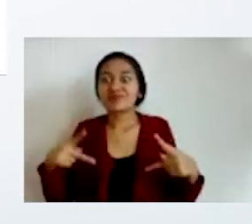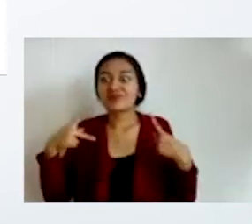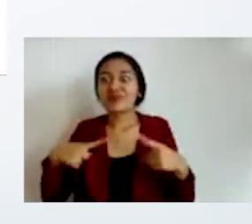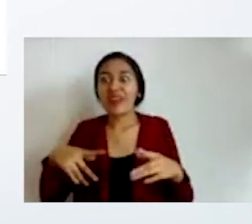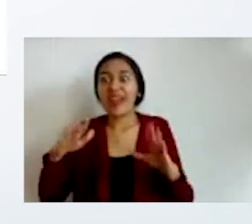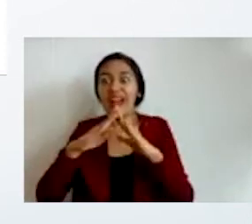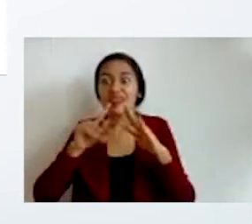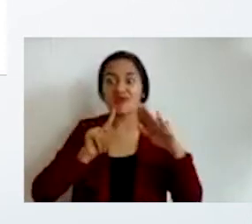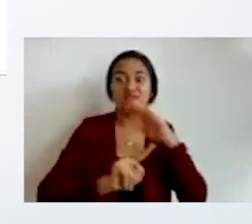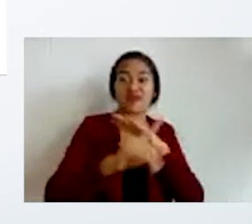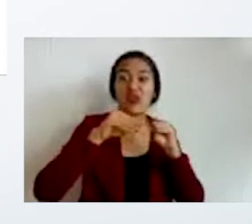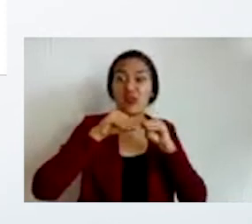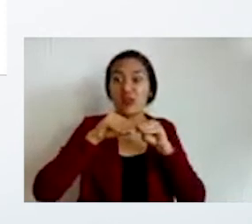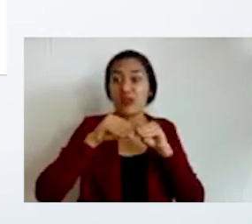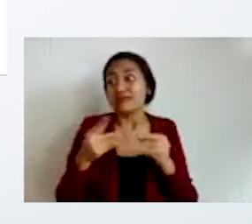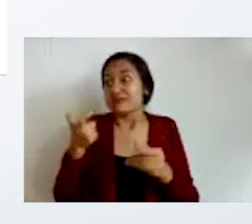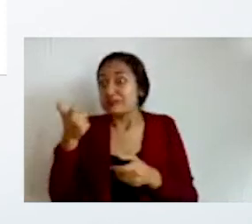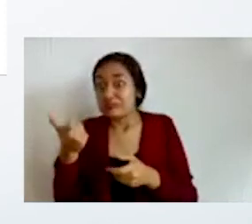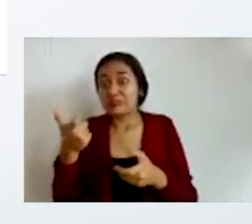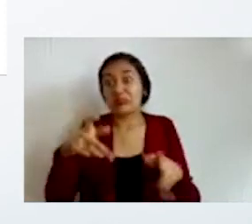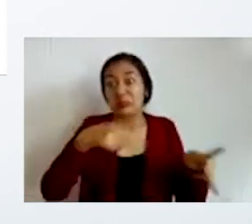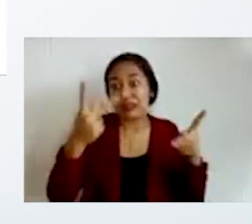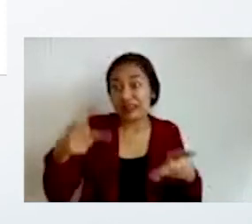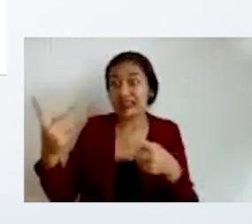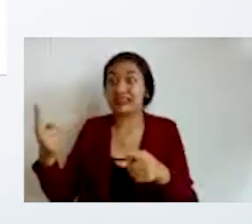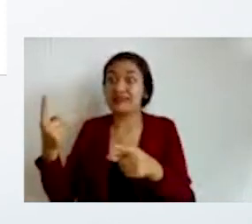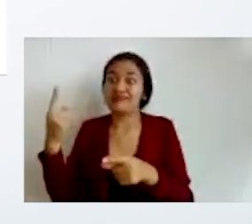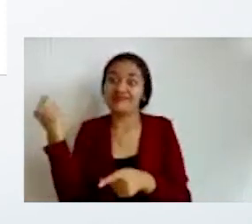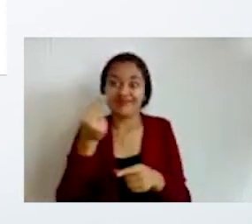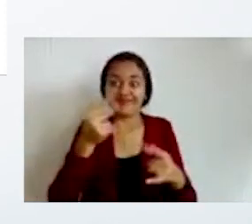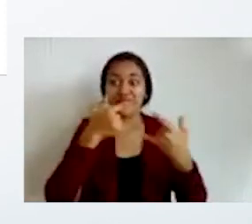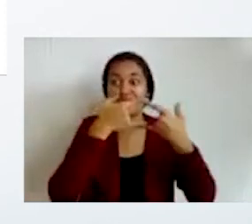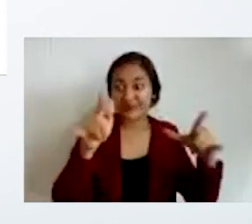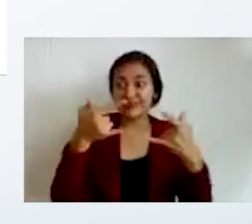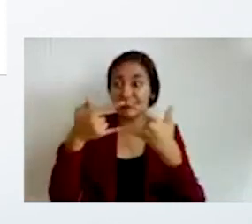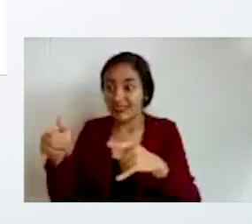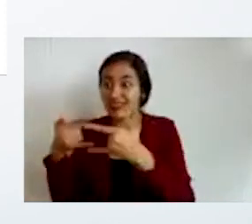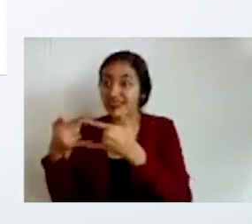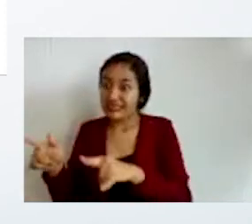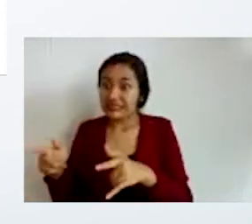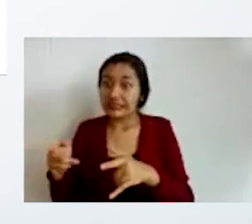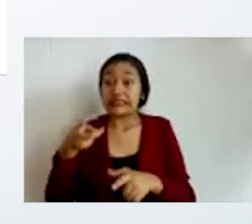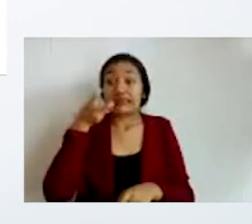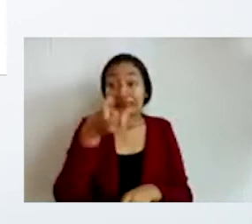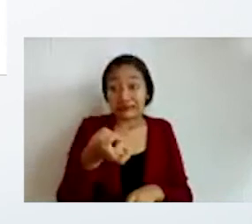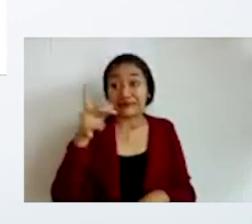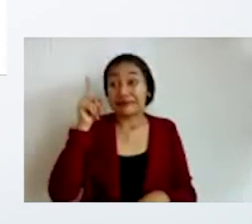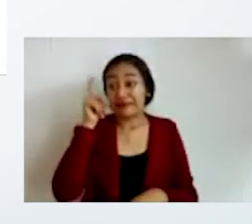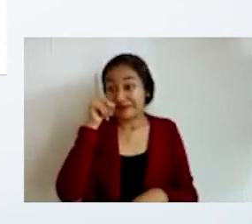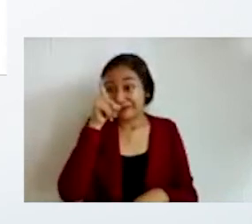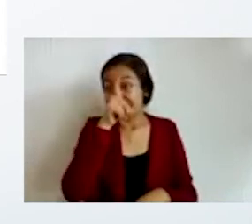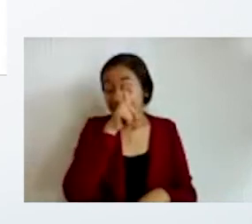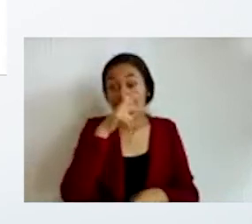carácter económico y se dice, pues es el momento de abrir todo y estamos en una etapa de riesgo de